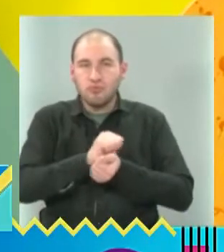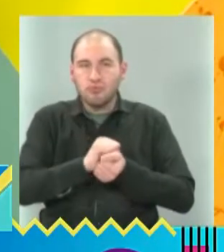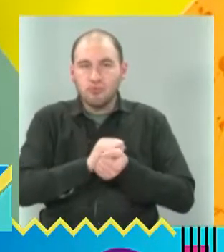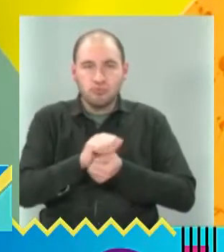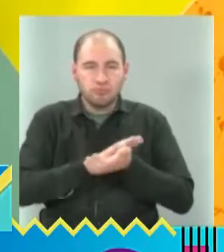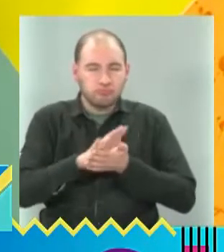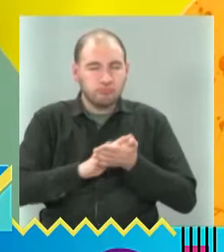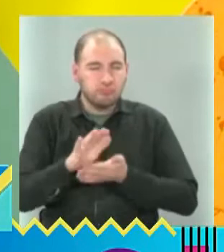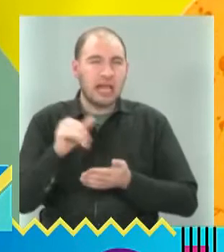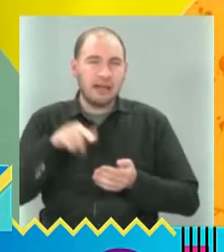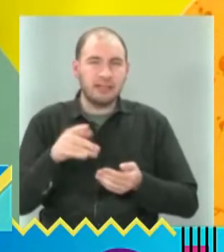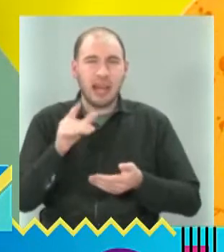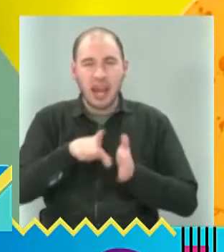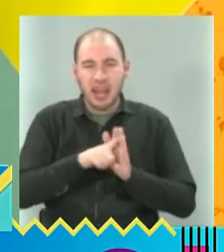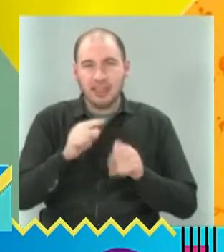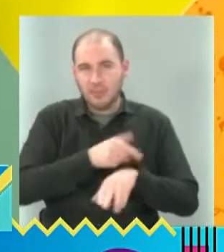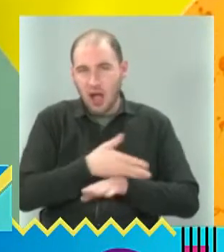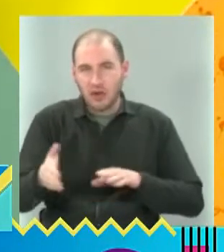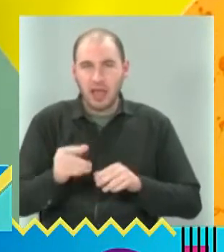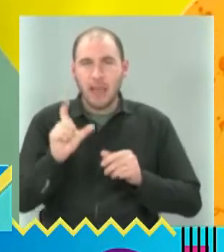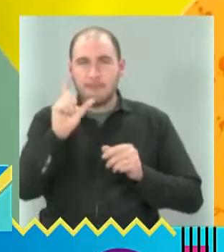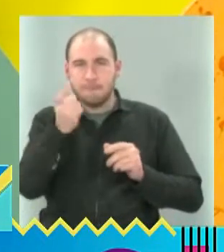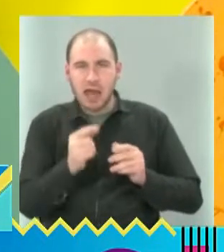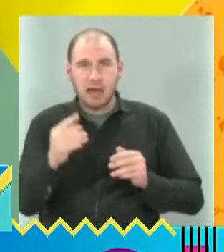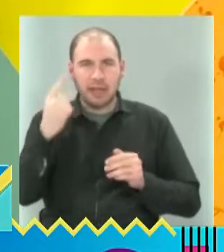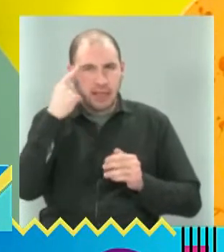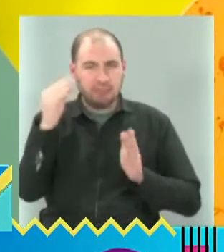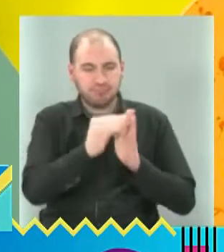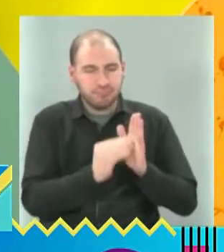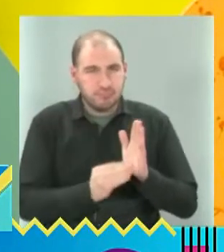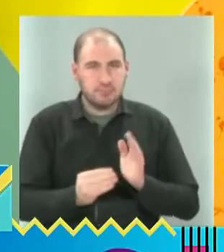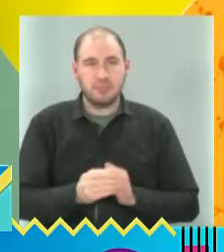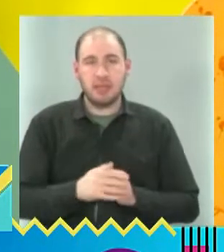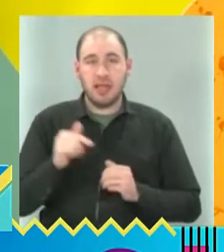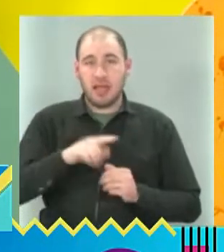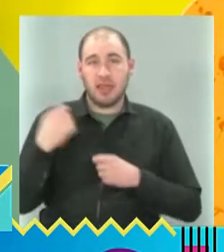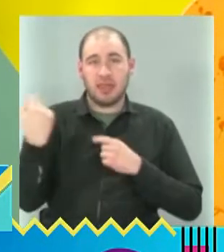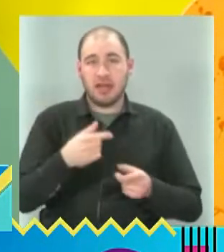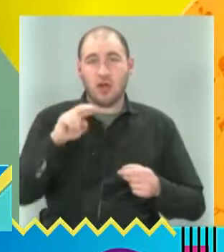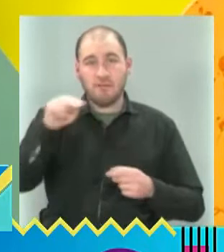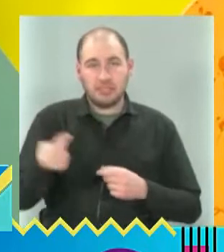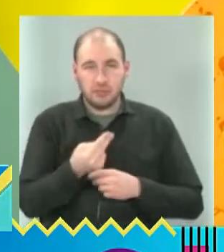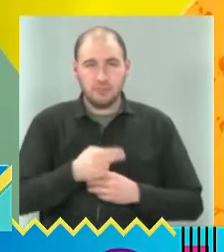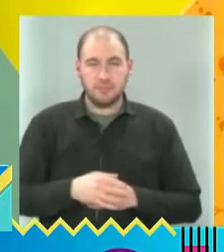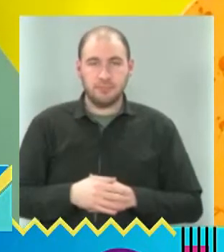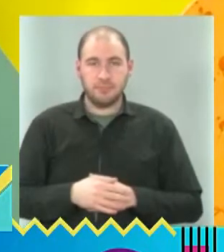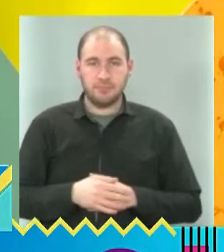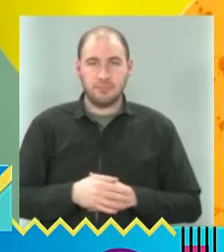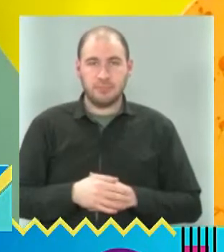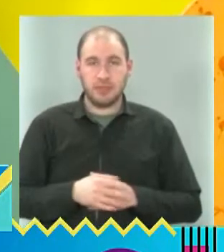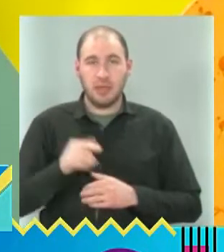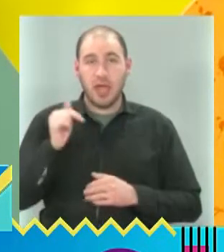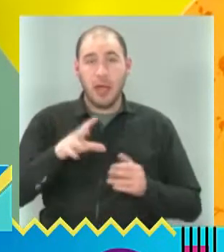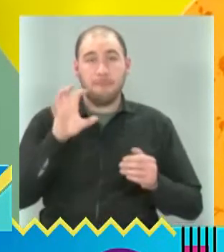corren, incluyendo los conceptos y los principios que devienen de la Convención, en donde